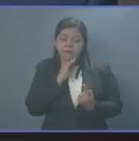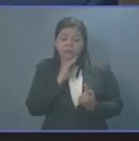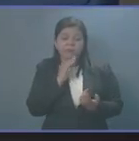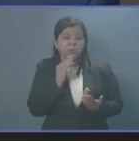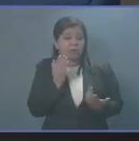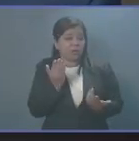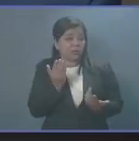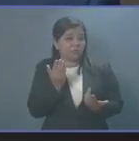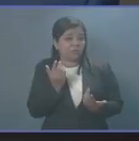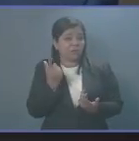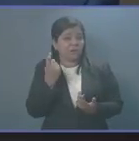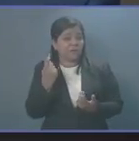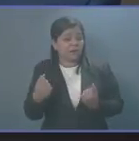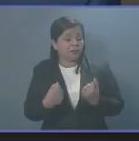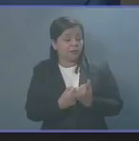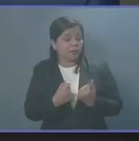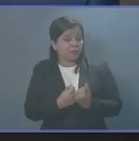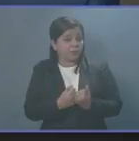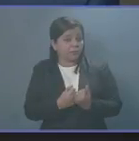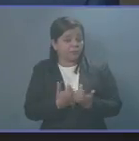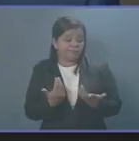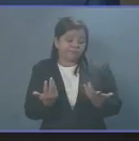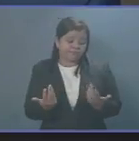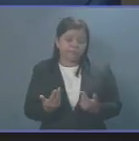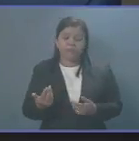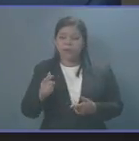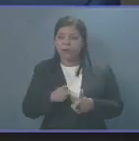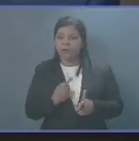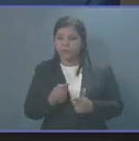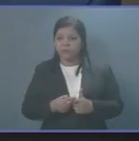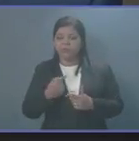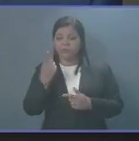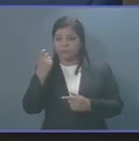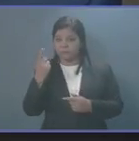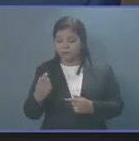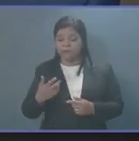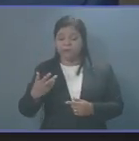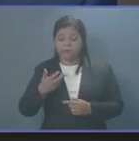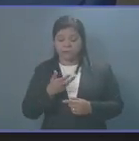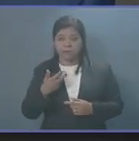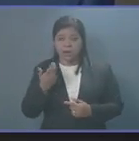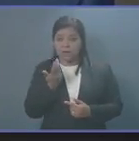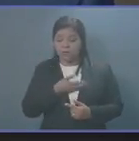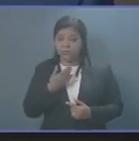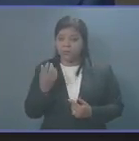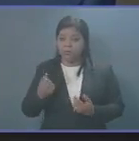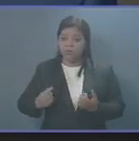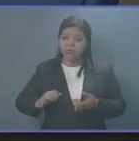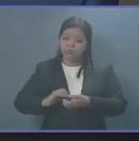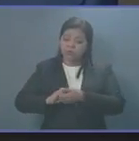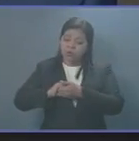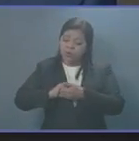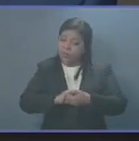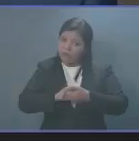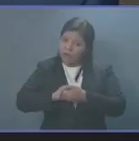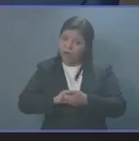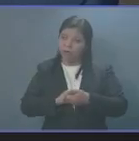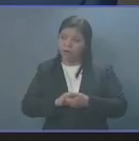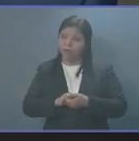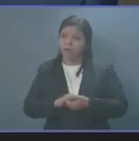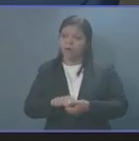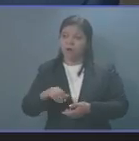apoyar. Esto es falta de ser solidarios con un sector que de